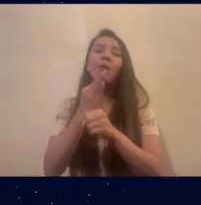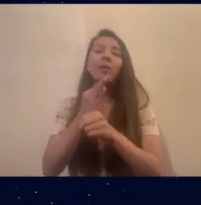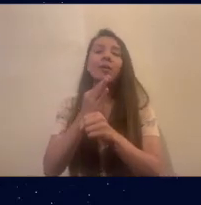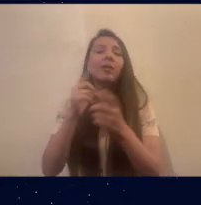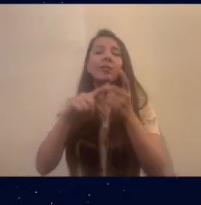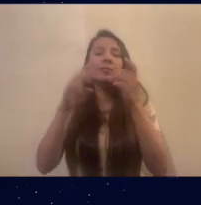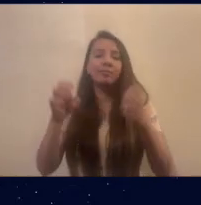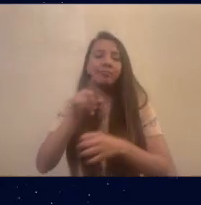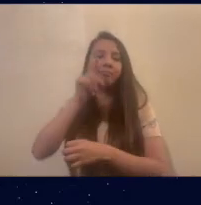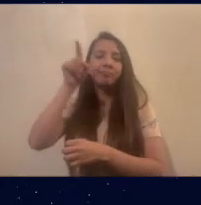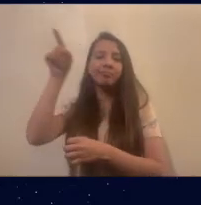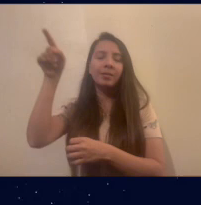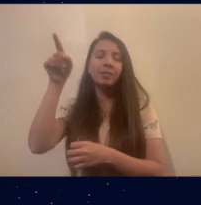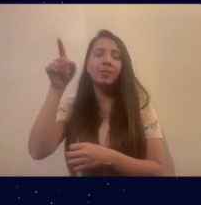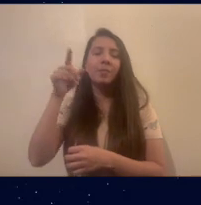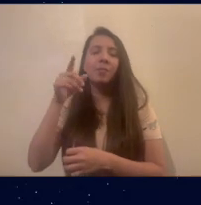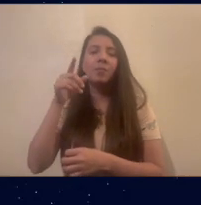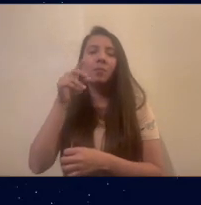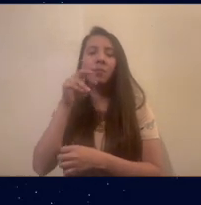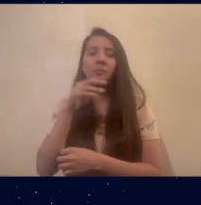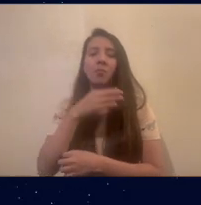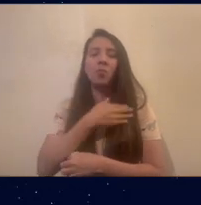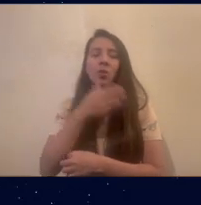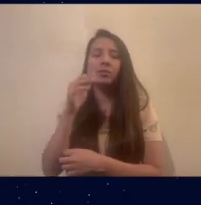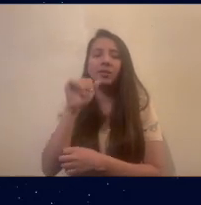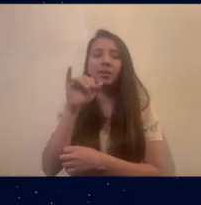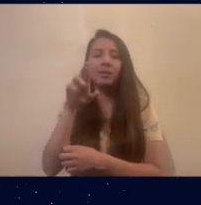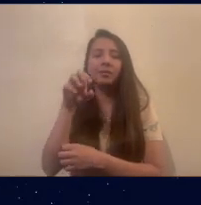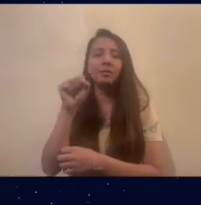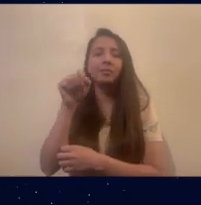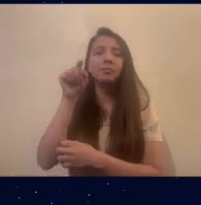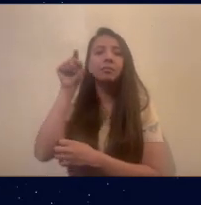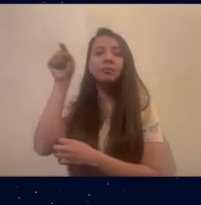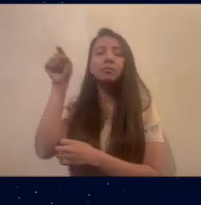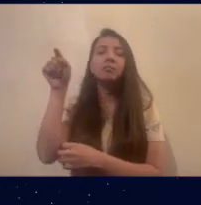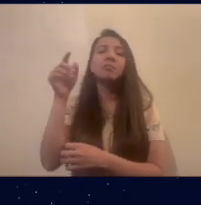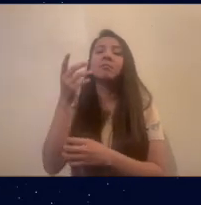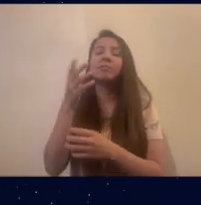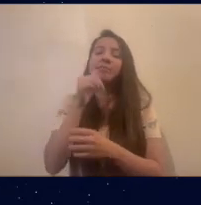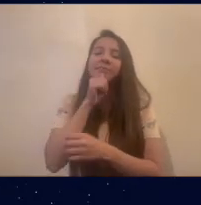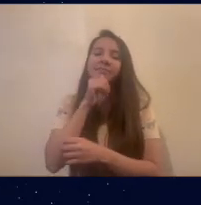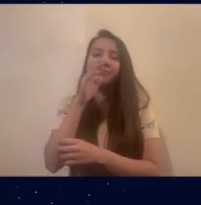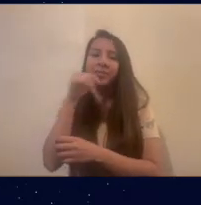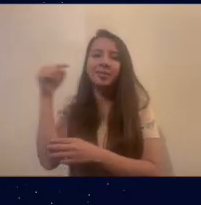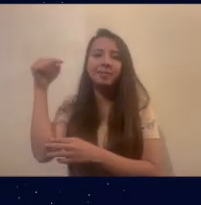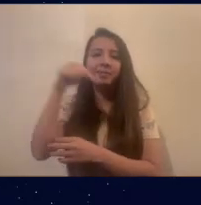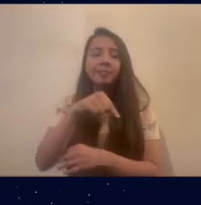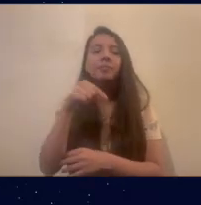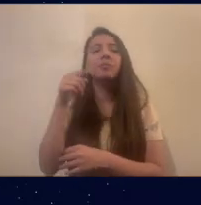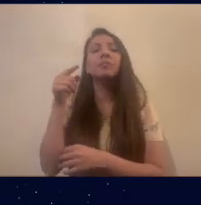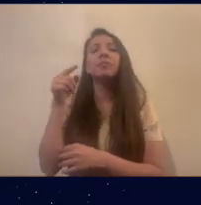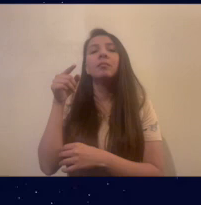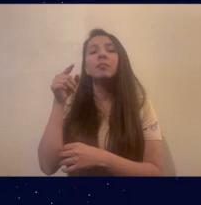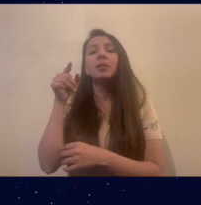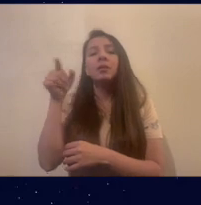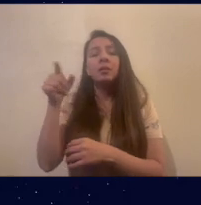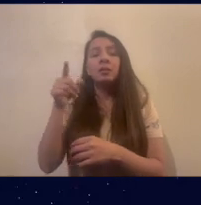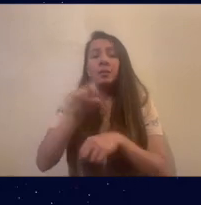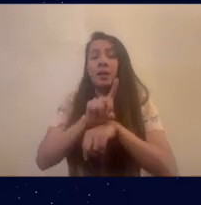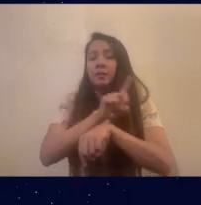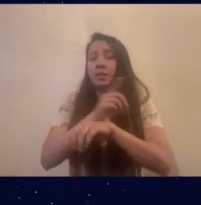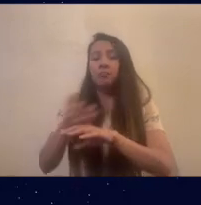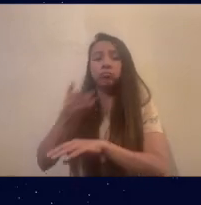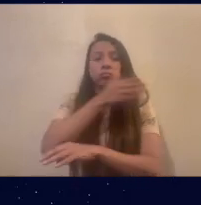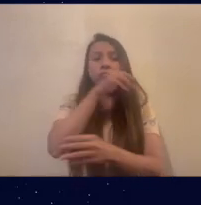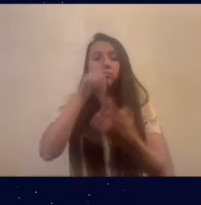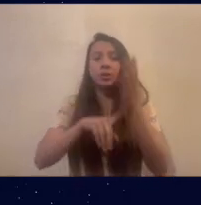no ha podido participar de esta reunión. En realidad, él sería como el padre de la quinoa dentro de lo que es nuestra institución, viene trabajando